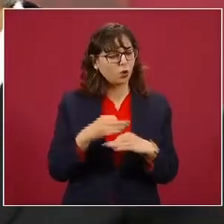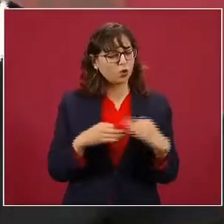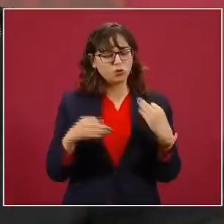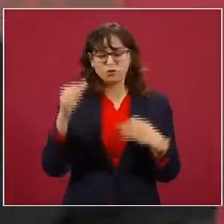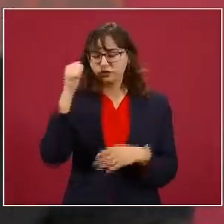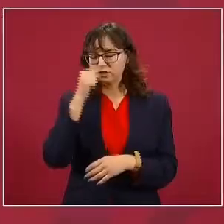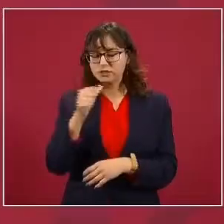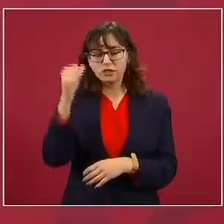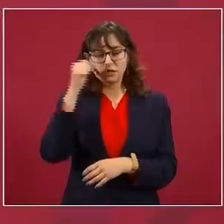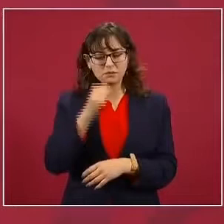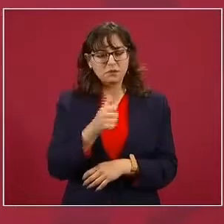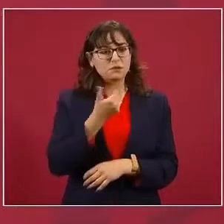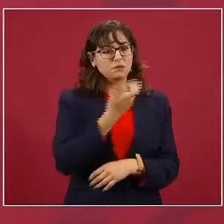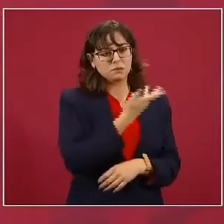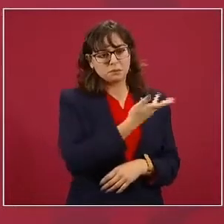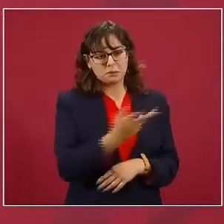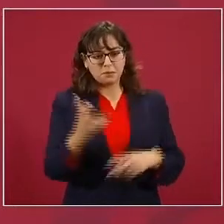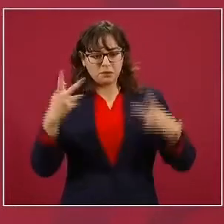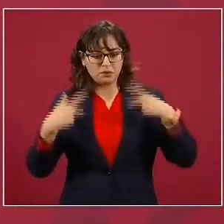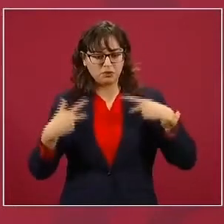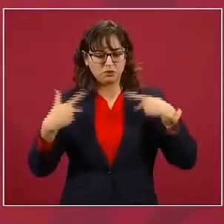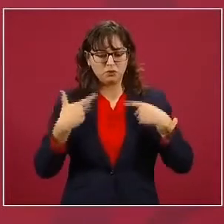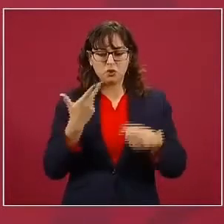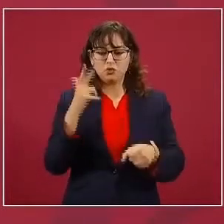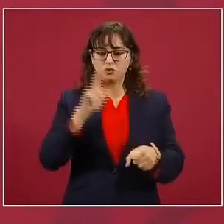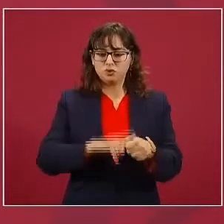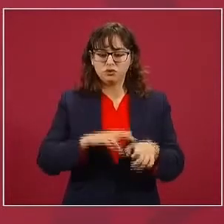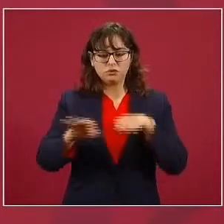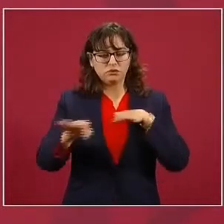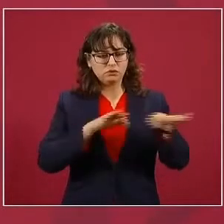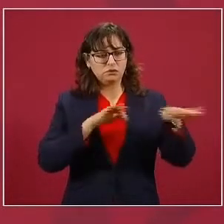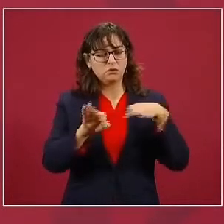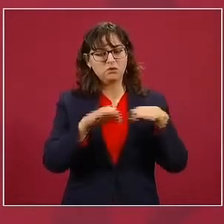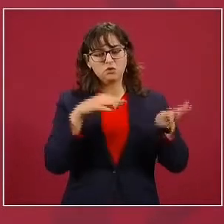humanista de los trabajadores de la salud.